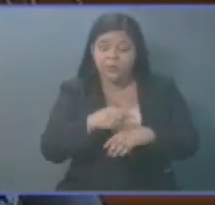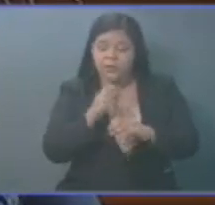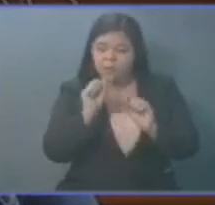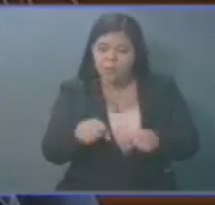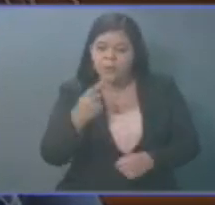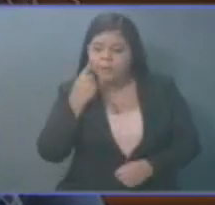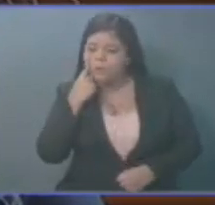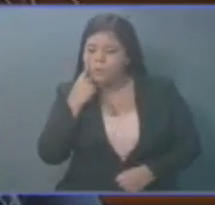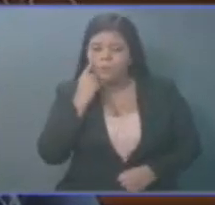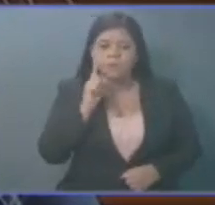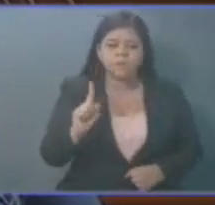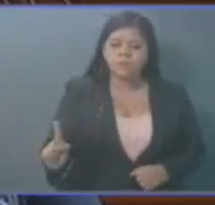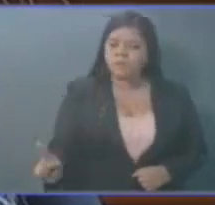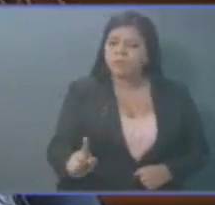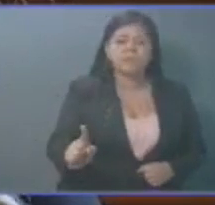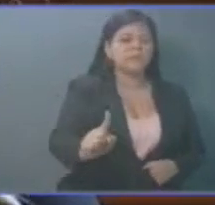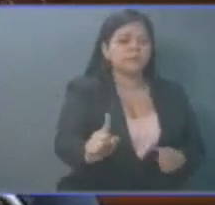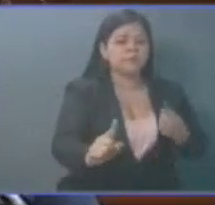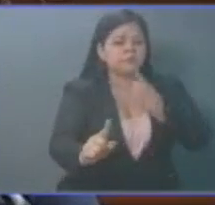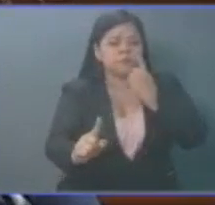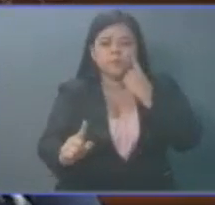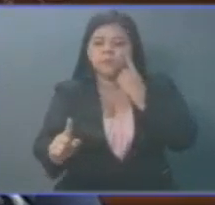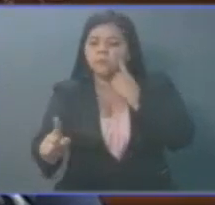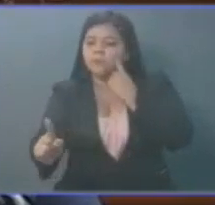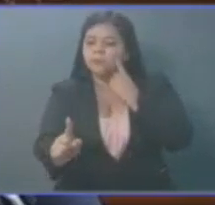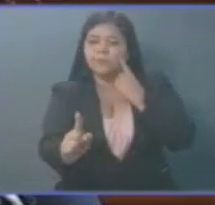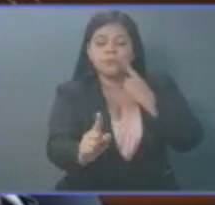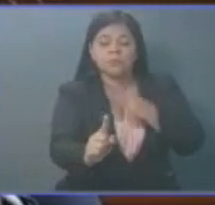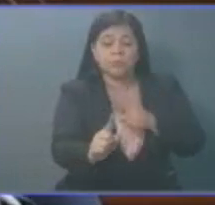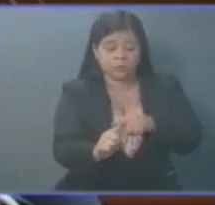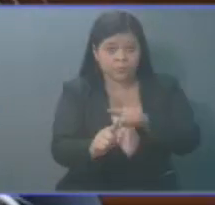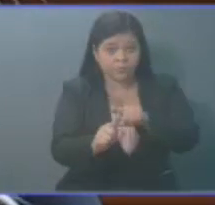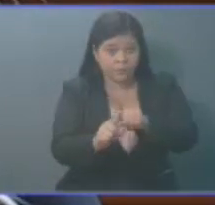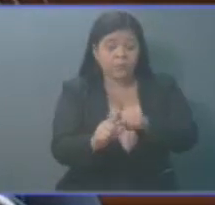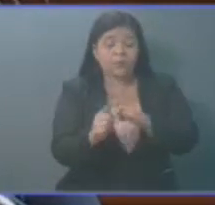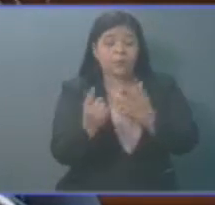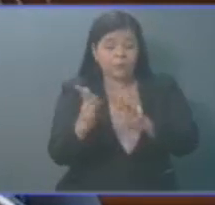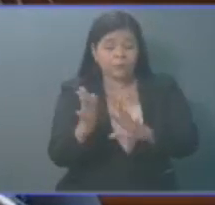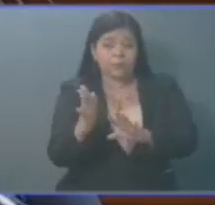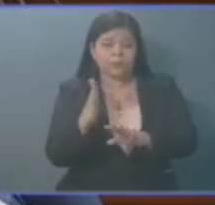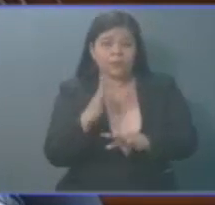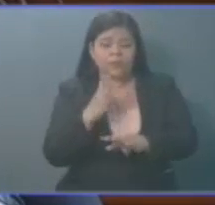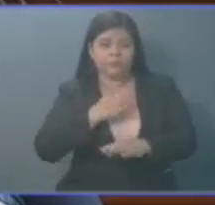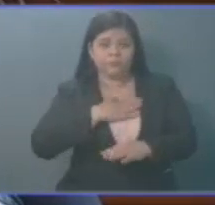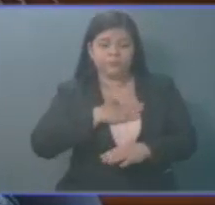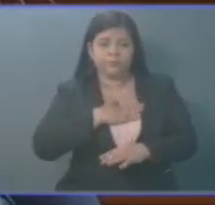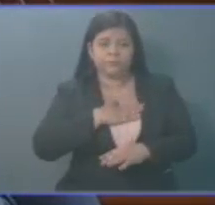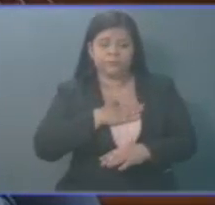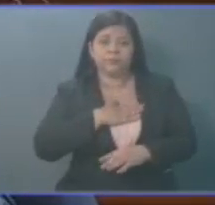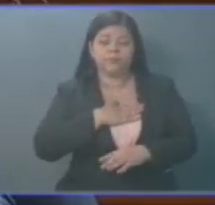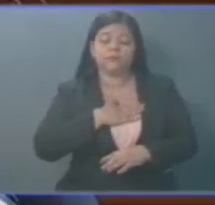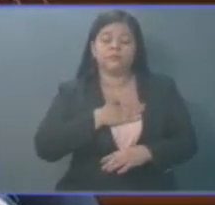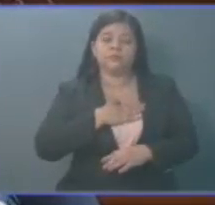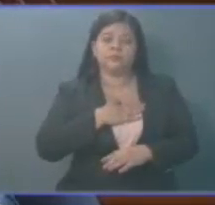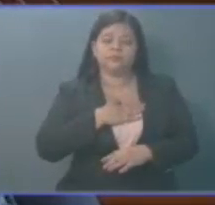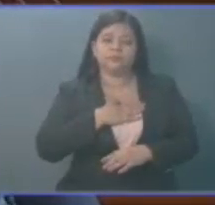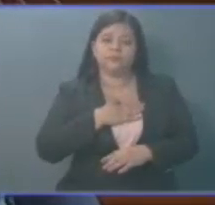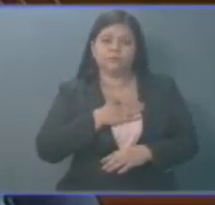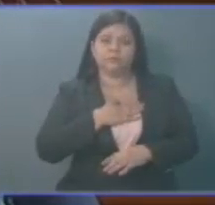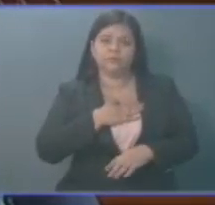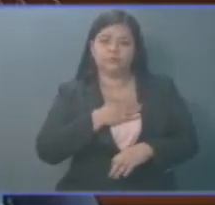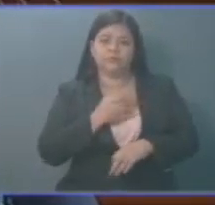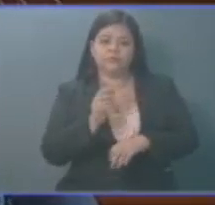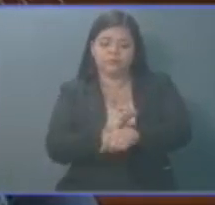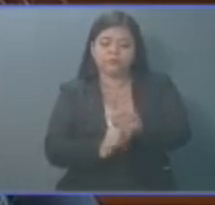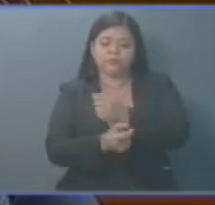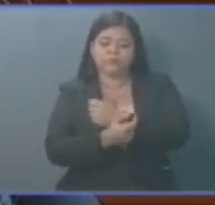La víctima tendrá también un dispositivo con el que contará para que el dispositivo del agresor no